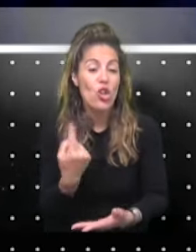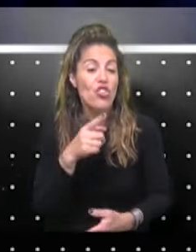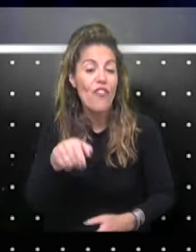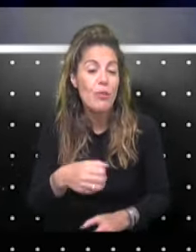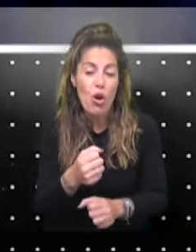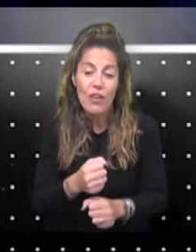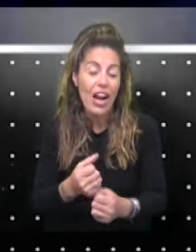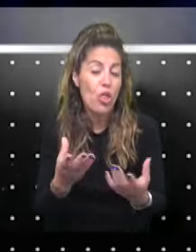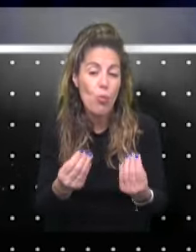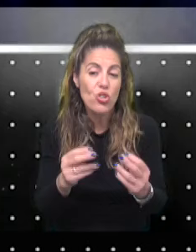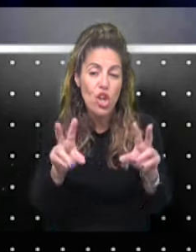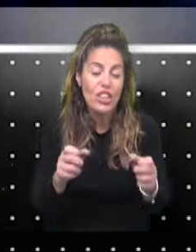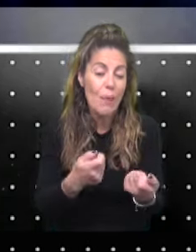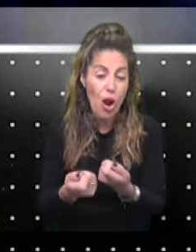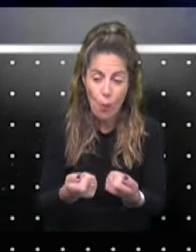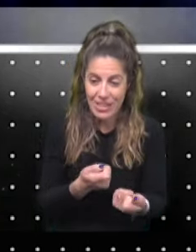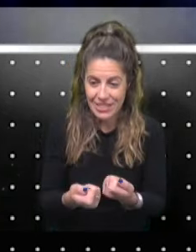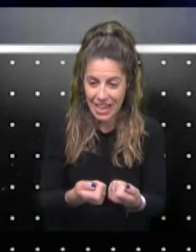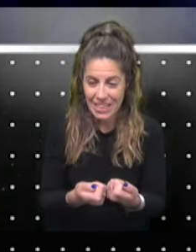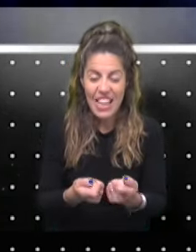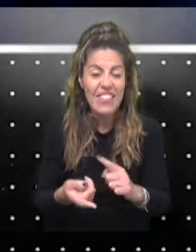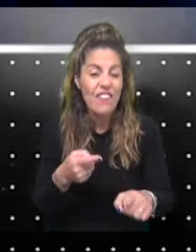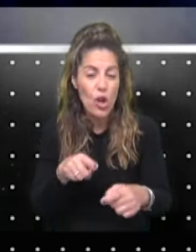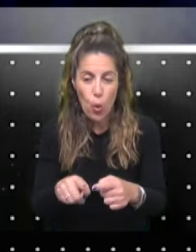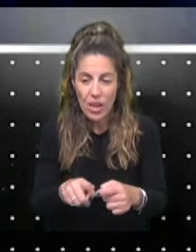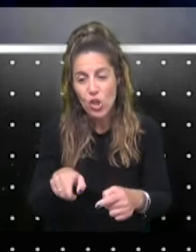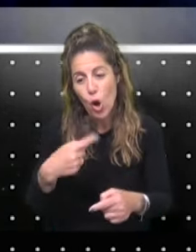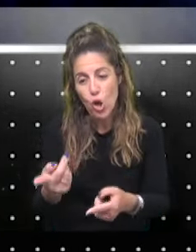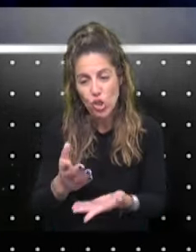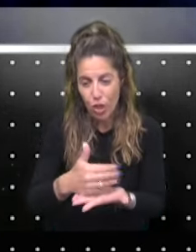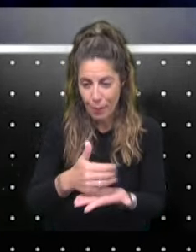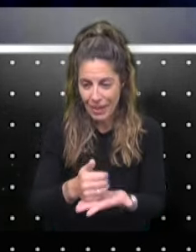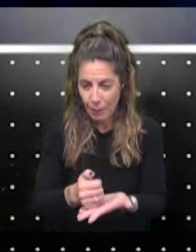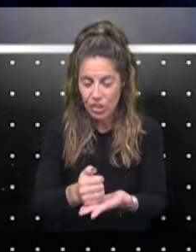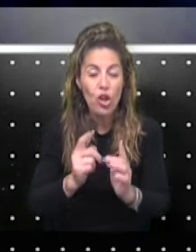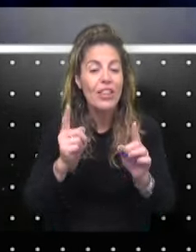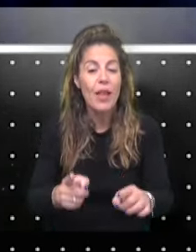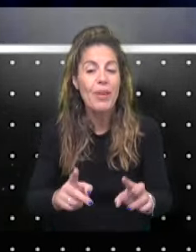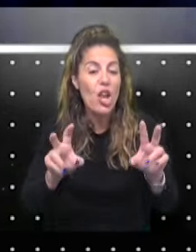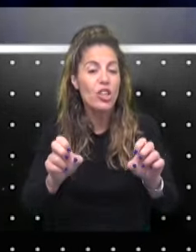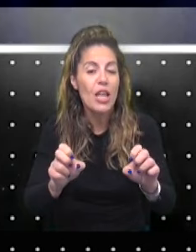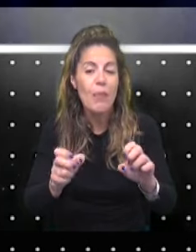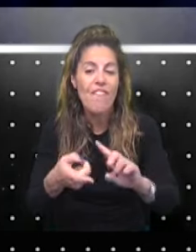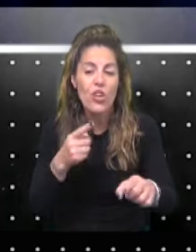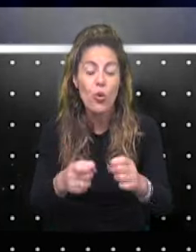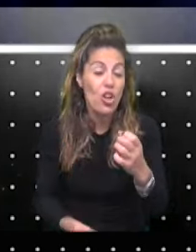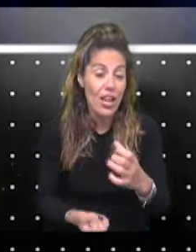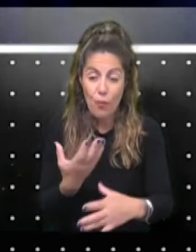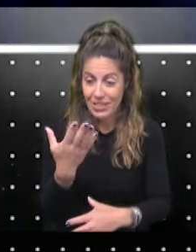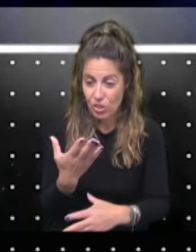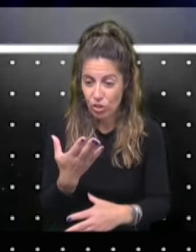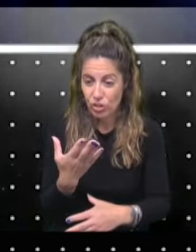trabajando mucho los aspectos comerciales de vinculación con otras provincias también los temas vinculados a la innovación